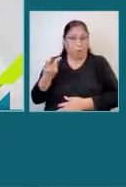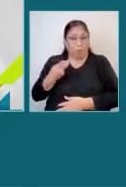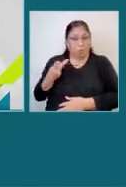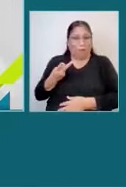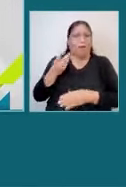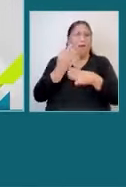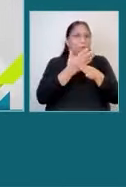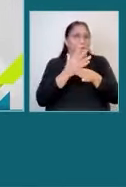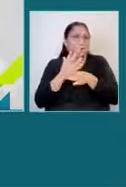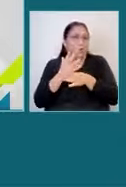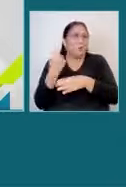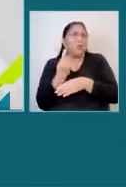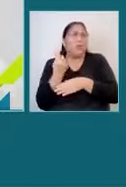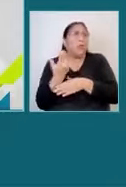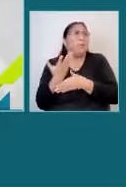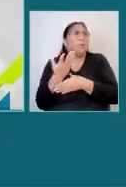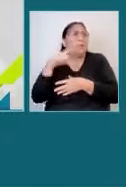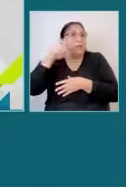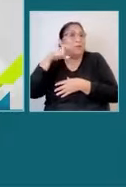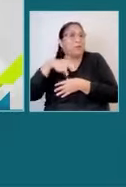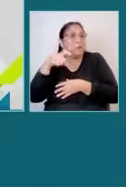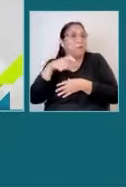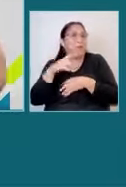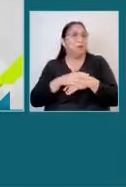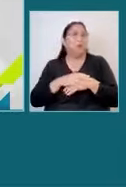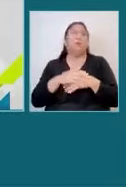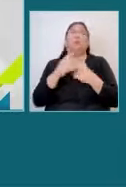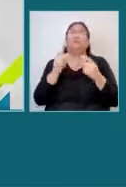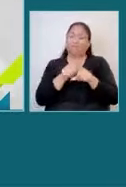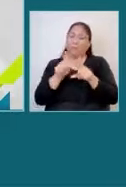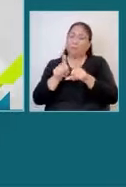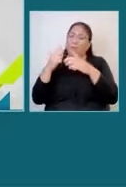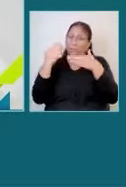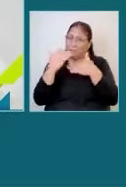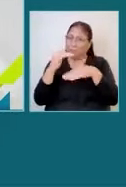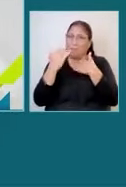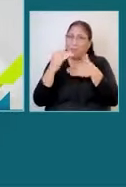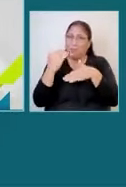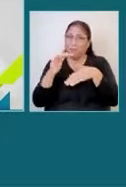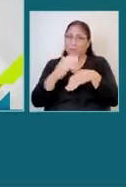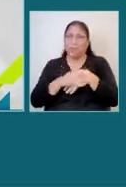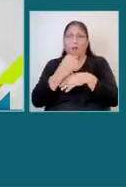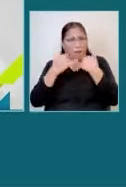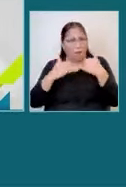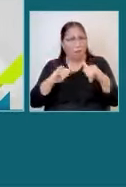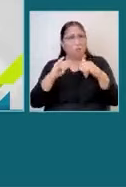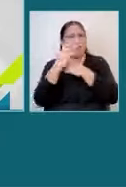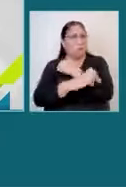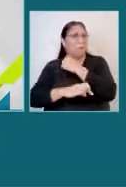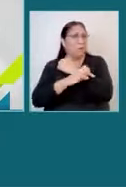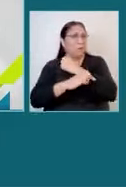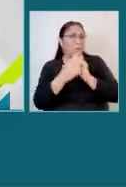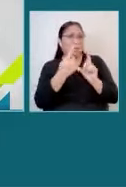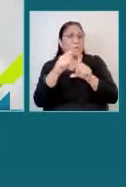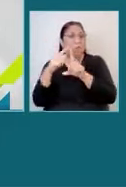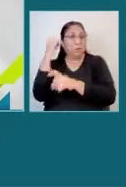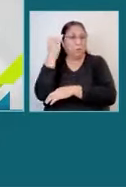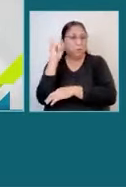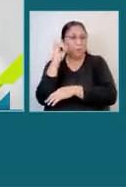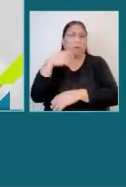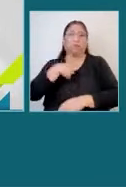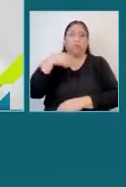comparten no solamente las necesidades, sino también muchas veces las restricciones, aún estando en países con realidades distintas, ¿ya? Entonces, yo